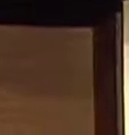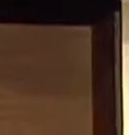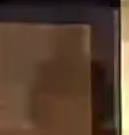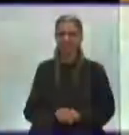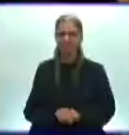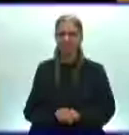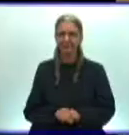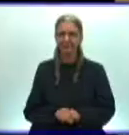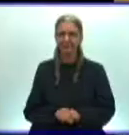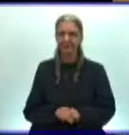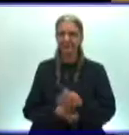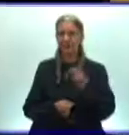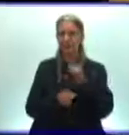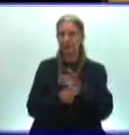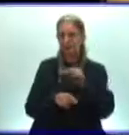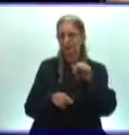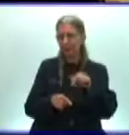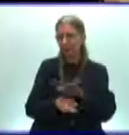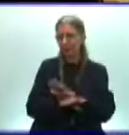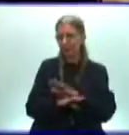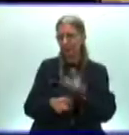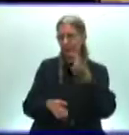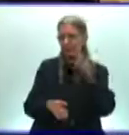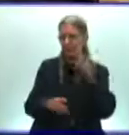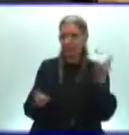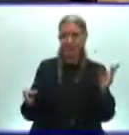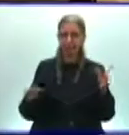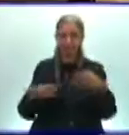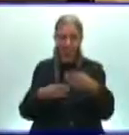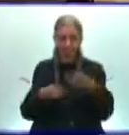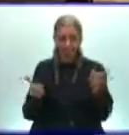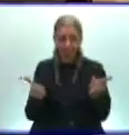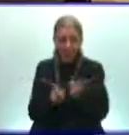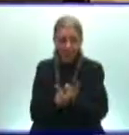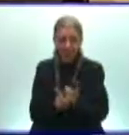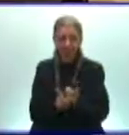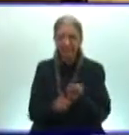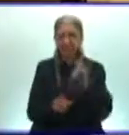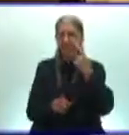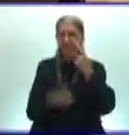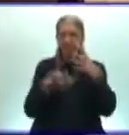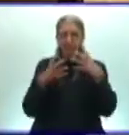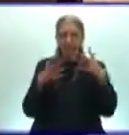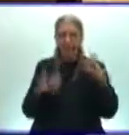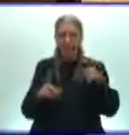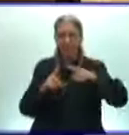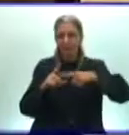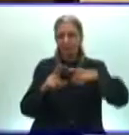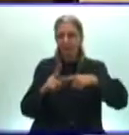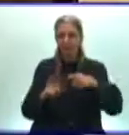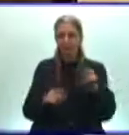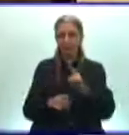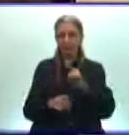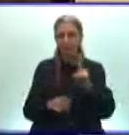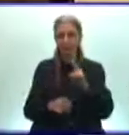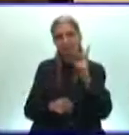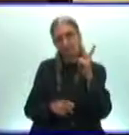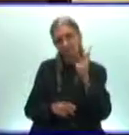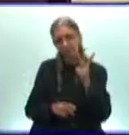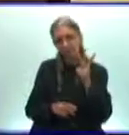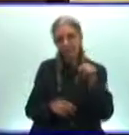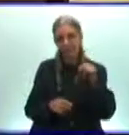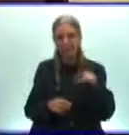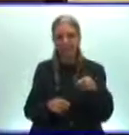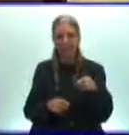En el encuentro de hoy hemos visto un resumen de los principales contenidos estudiados en la unidad número 2. Y con esta